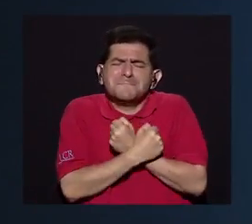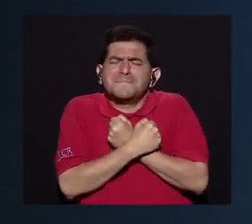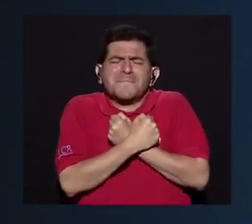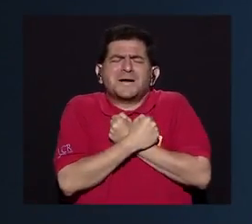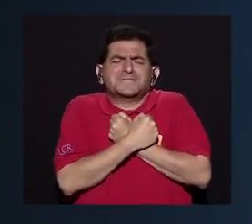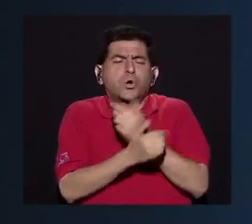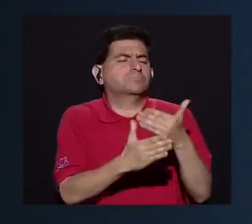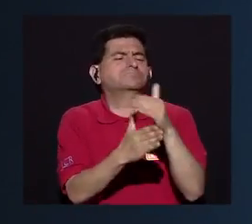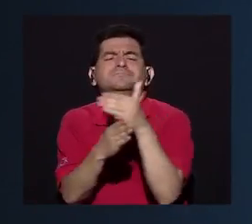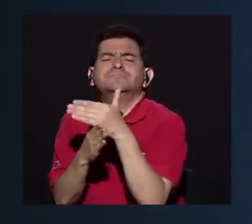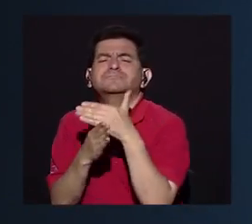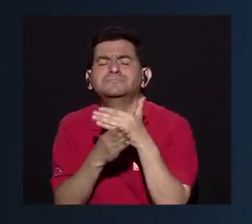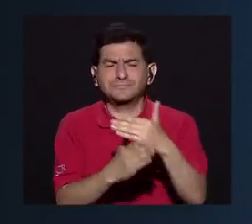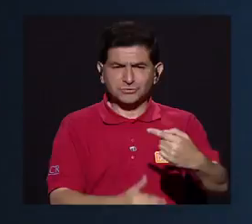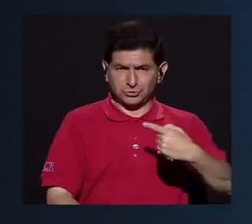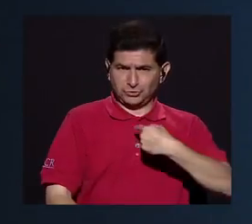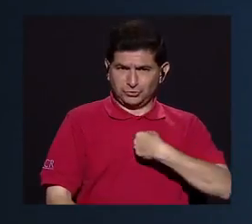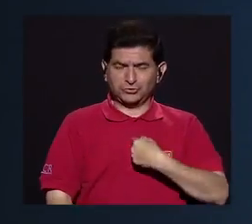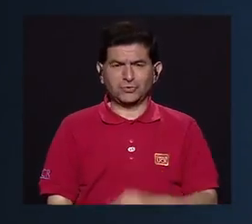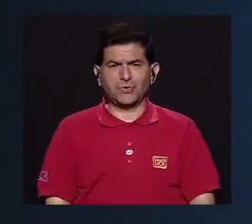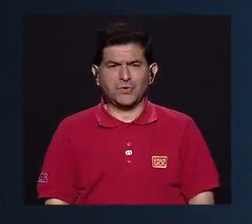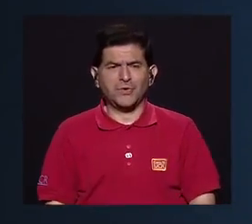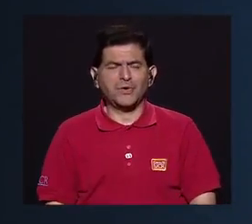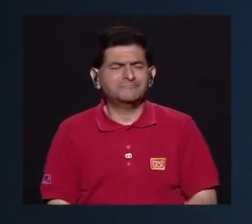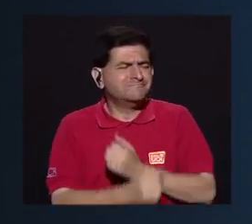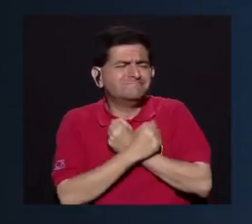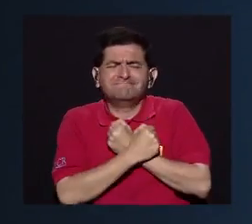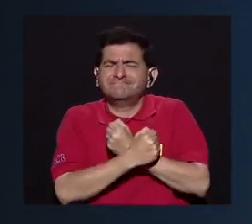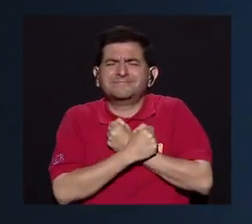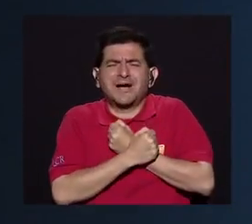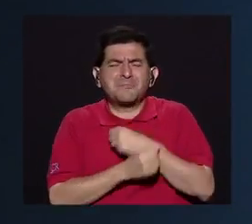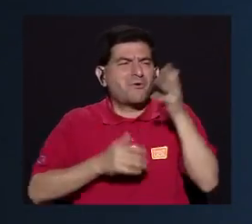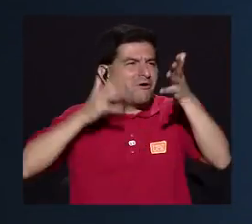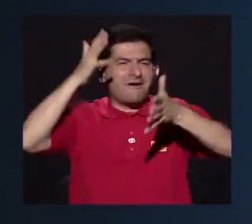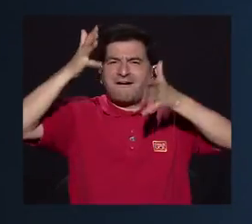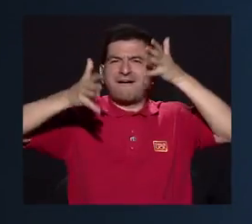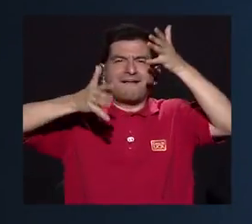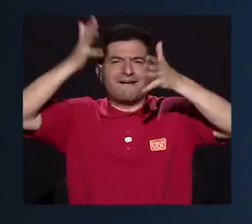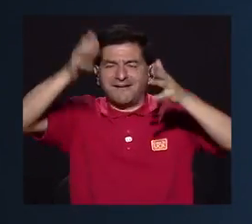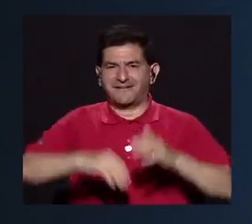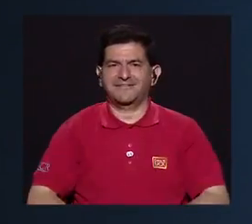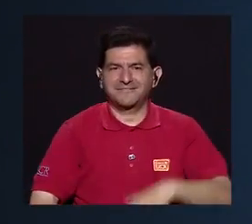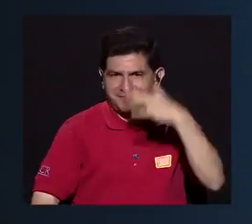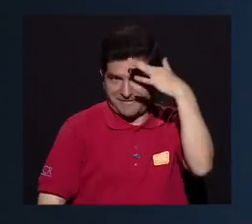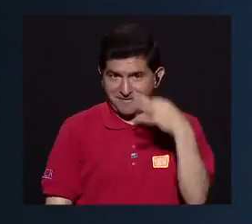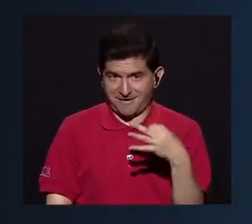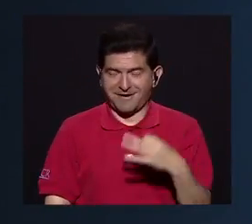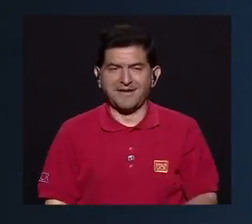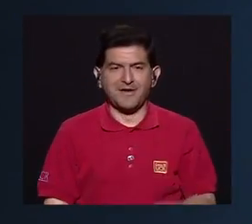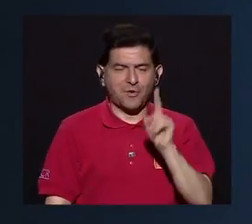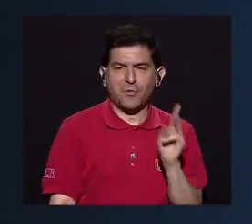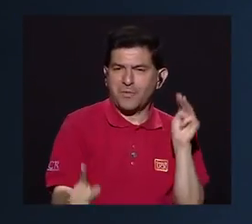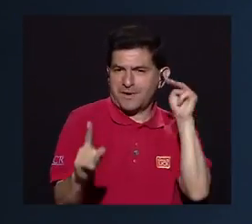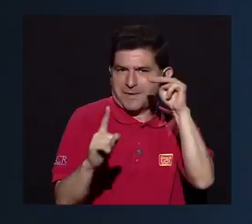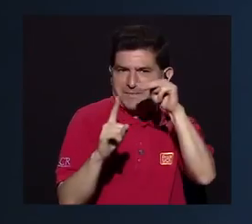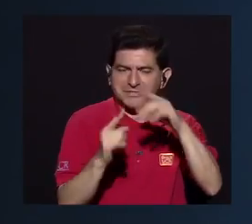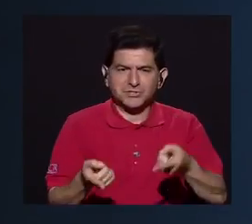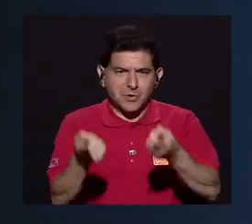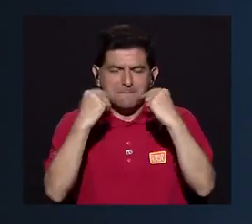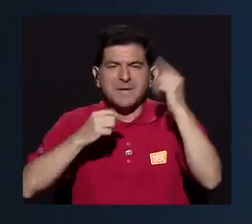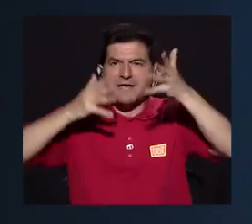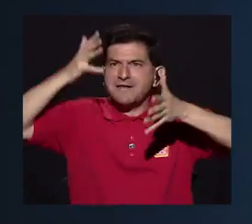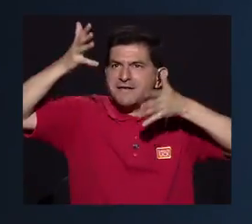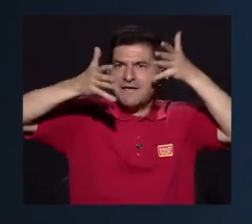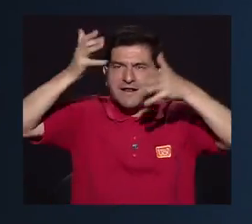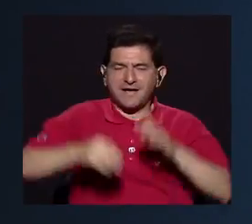pasión. Entonces, yo soy un férreo apasionado de la creación. Creo que una de nuestras misiones ha sido venir a